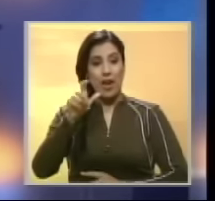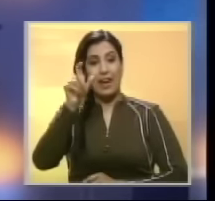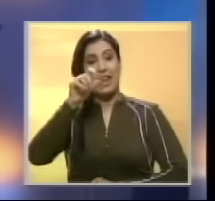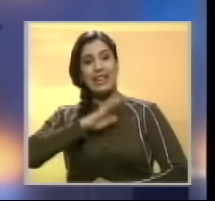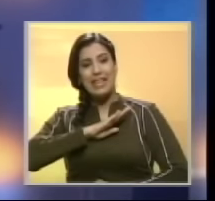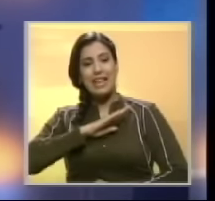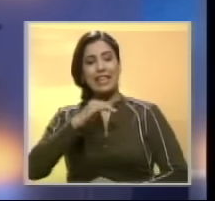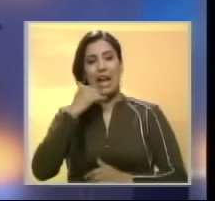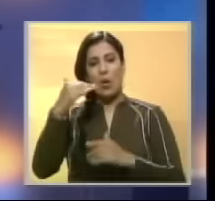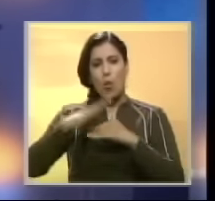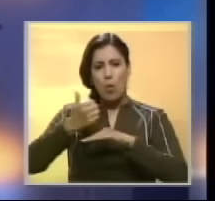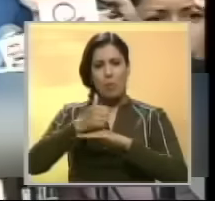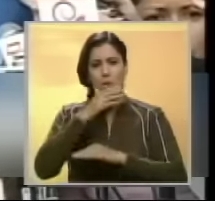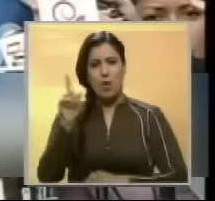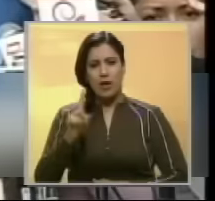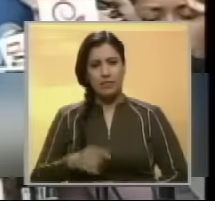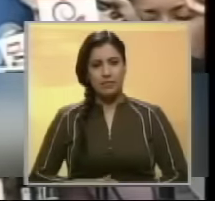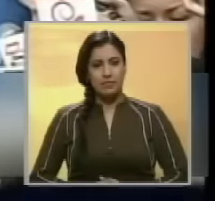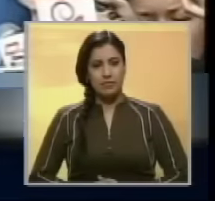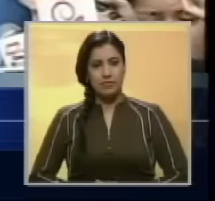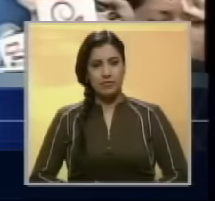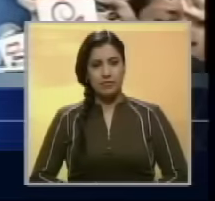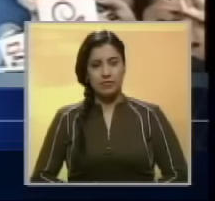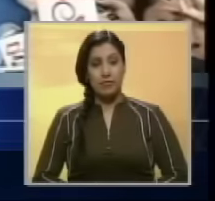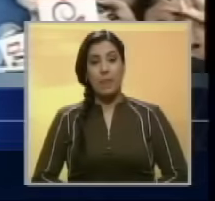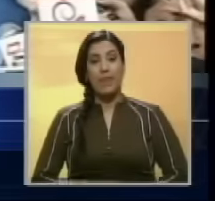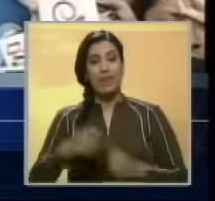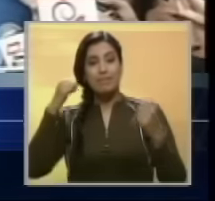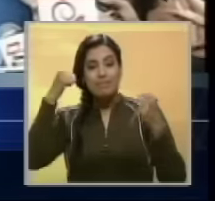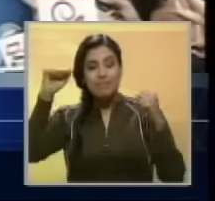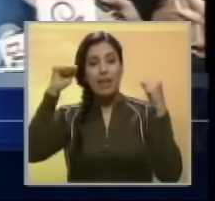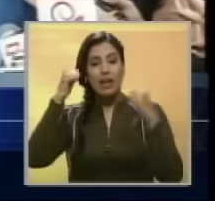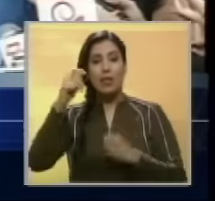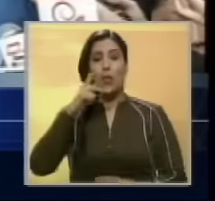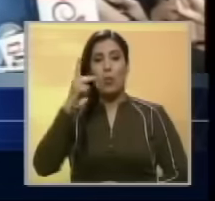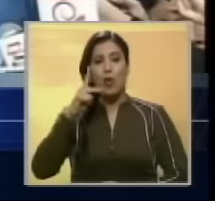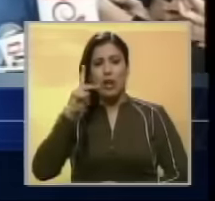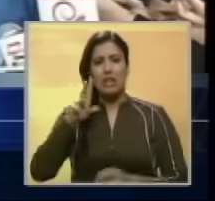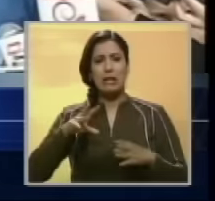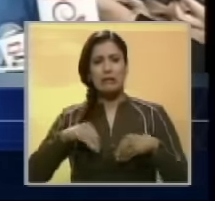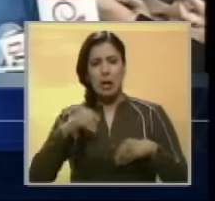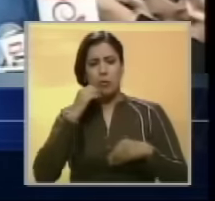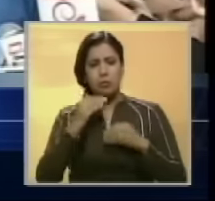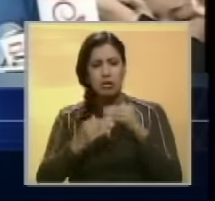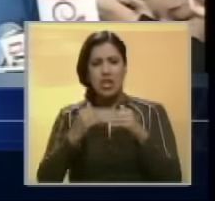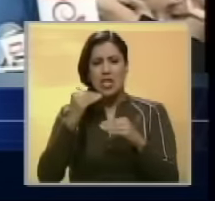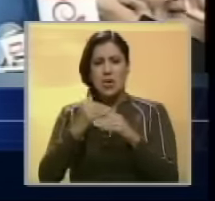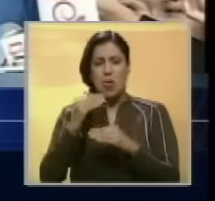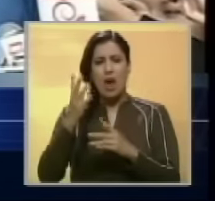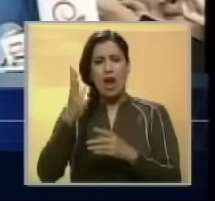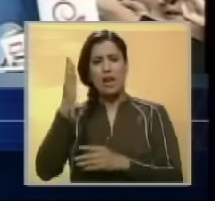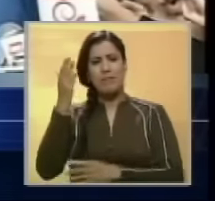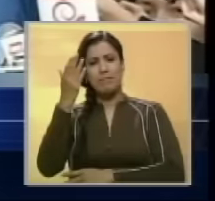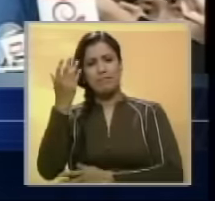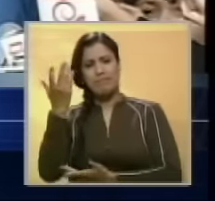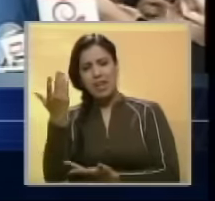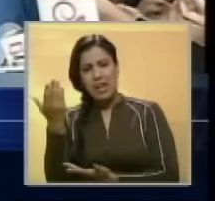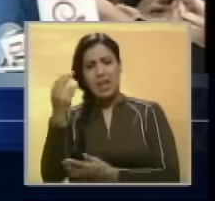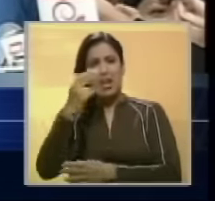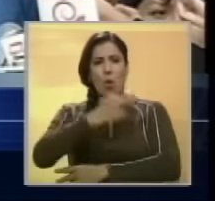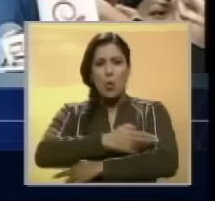delitos de los que se le acusan una práctica política que vienen asumiendo Como lo hicieron en Honduras Como lo hicieron en